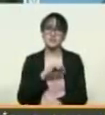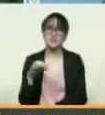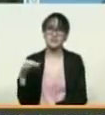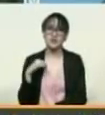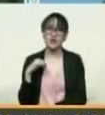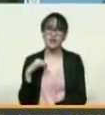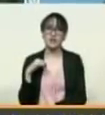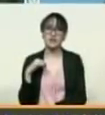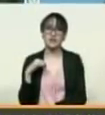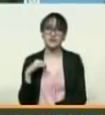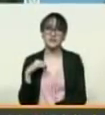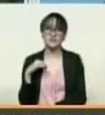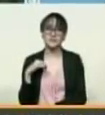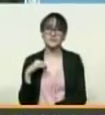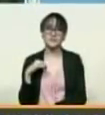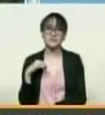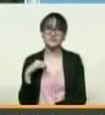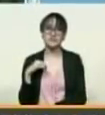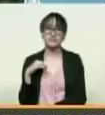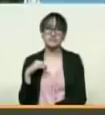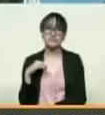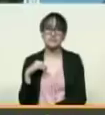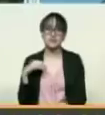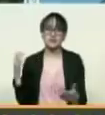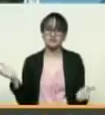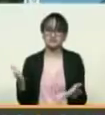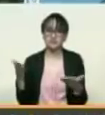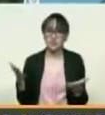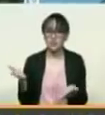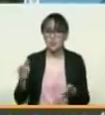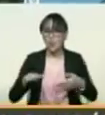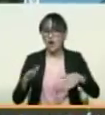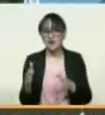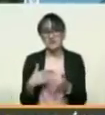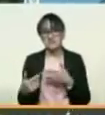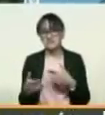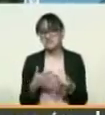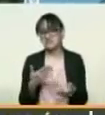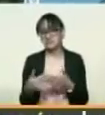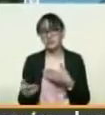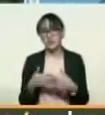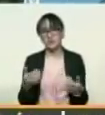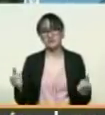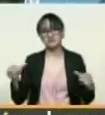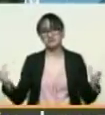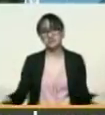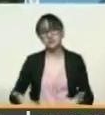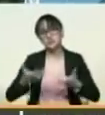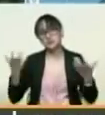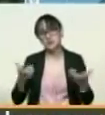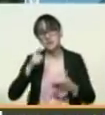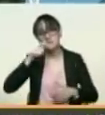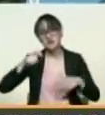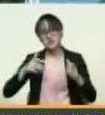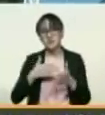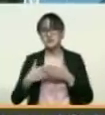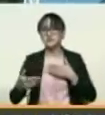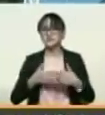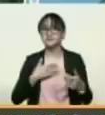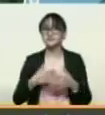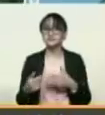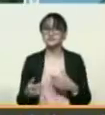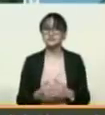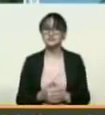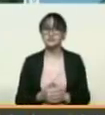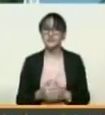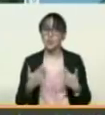propiedad privada, generar muerte, destrucción, quemar vivas a personas,